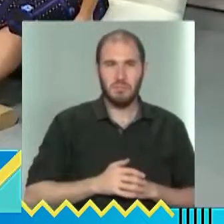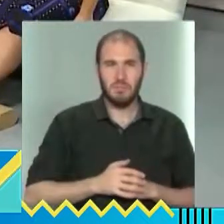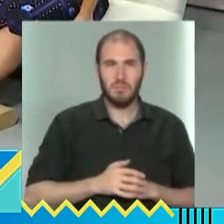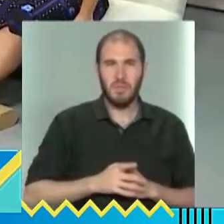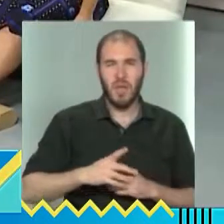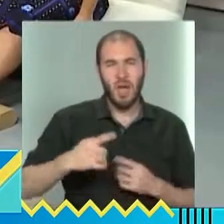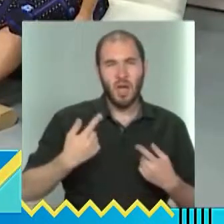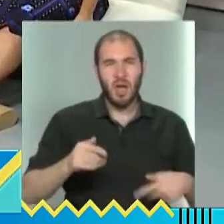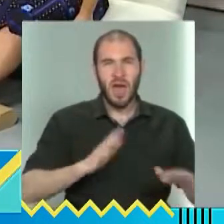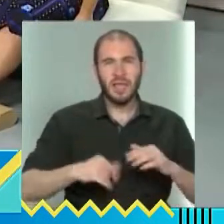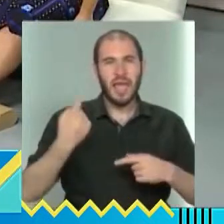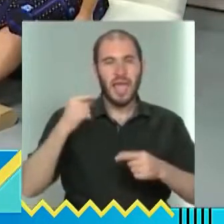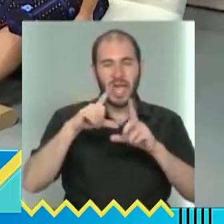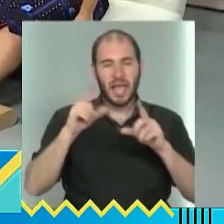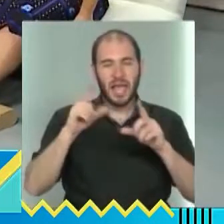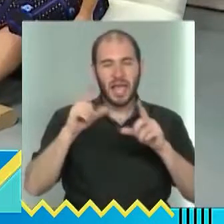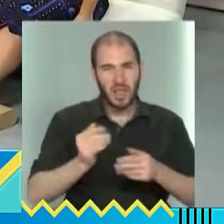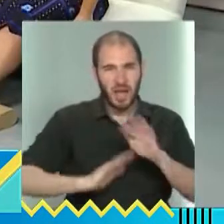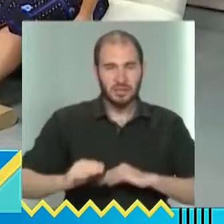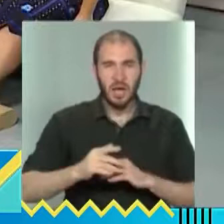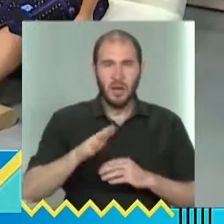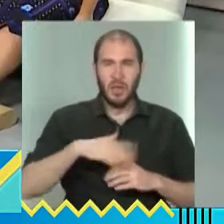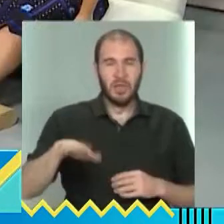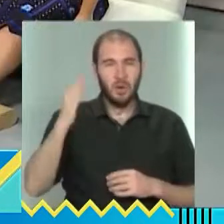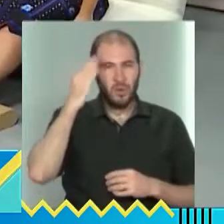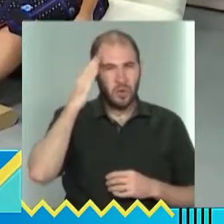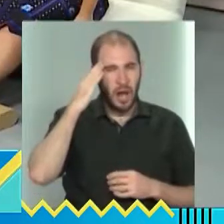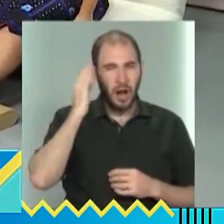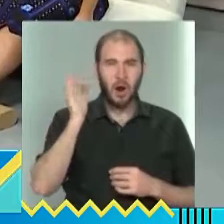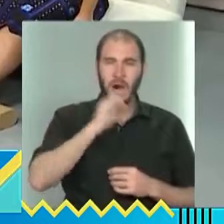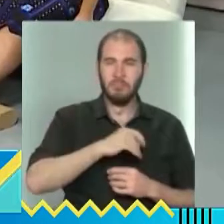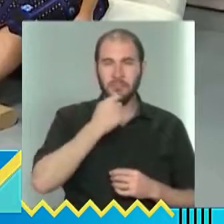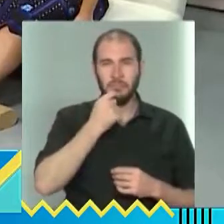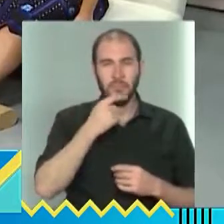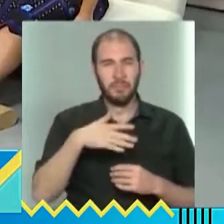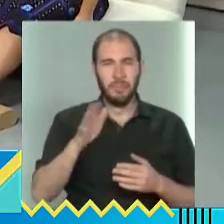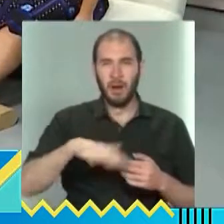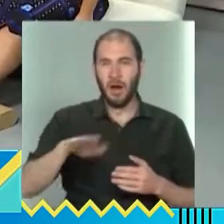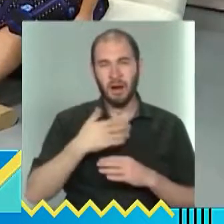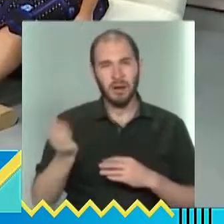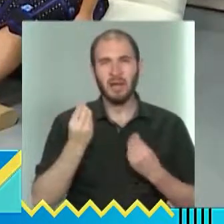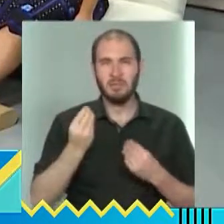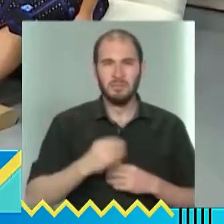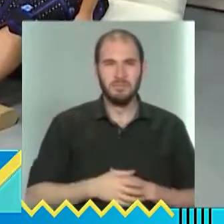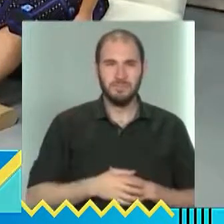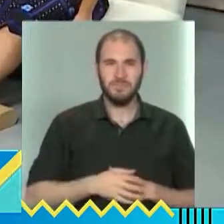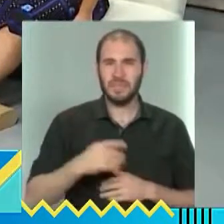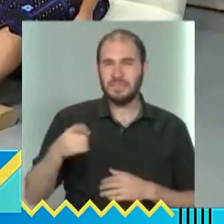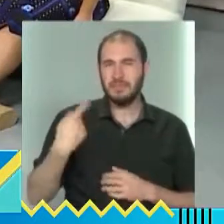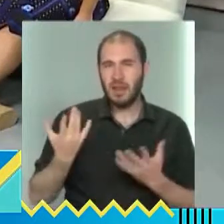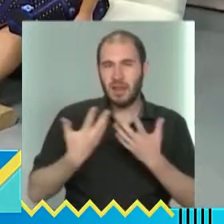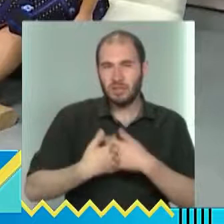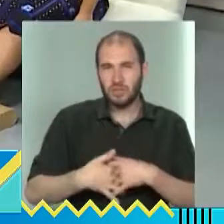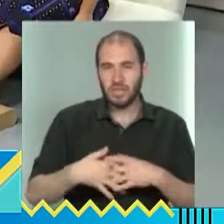se realizan las historietas, ¿no? ¿Hay un contexto sociocultural o es ajeno a la sociedad? Y siempre hay una vinculación